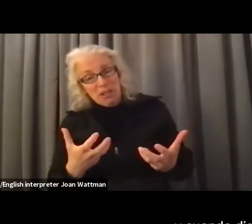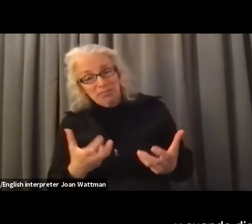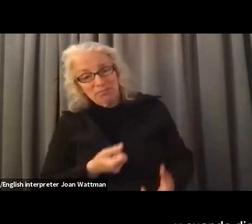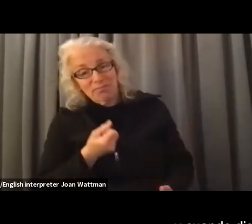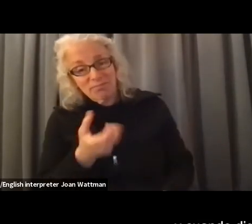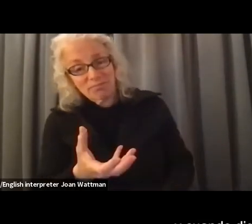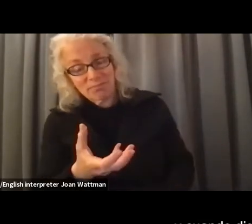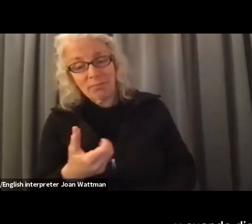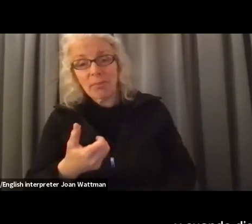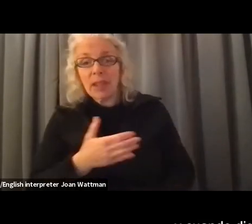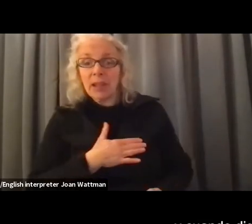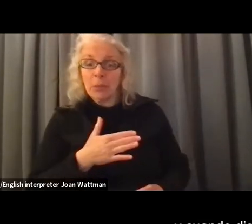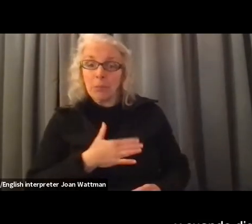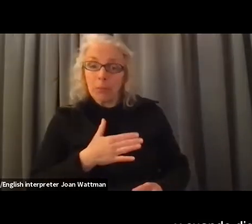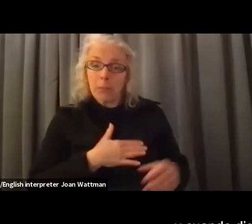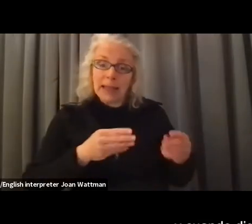es porque hemos estado ahí desde